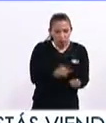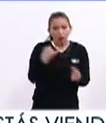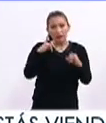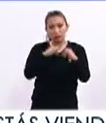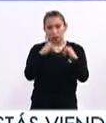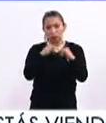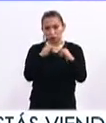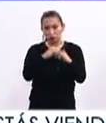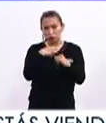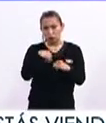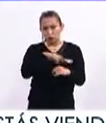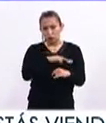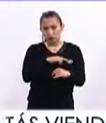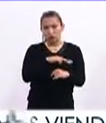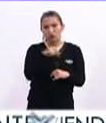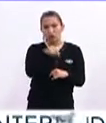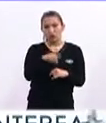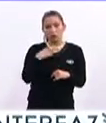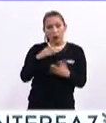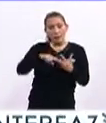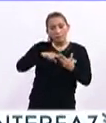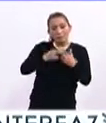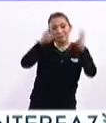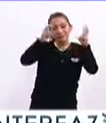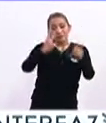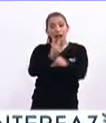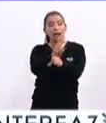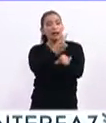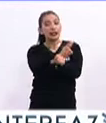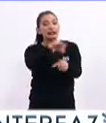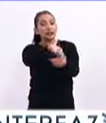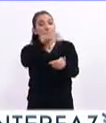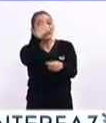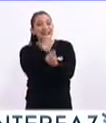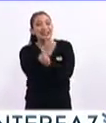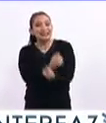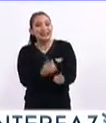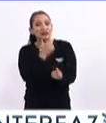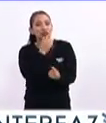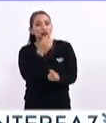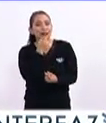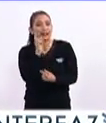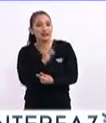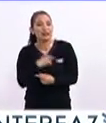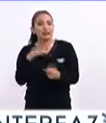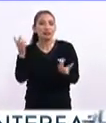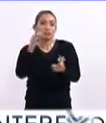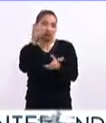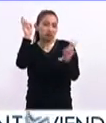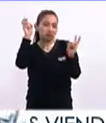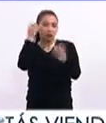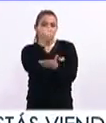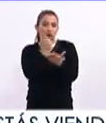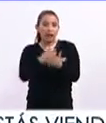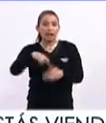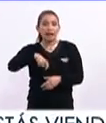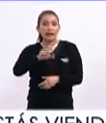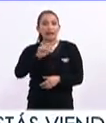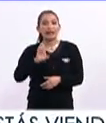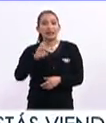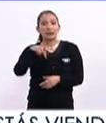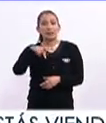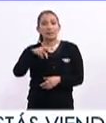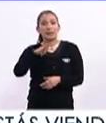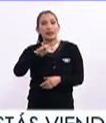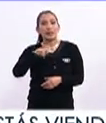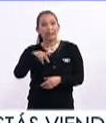pasado nació el Observatorio Electoral para Niñas y Niños que le llamamos Ciudad que Ve. Y este año el propósito de Ciudad